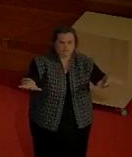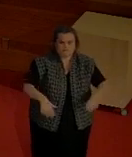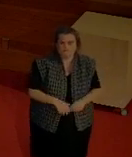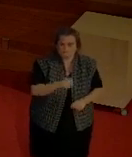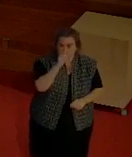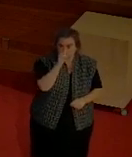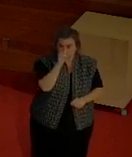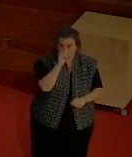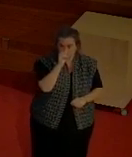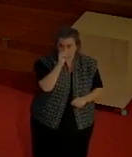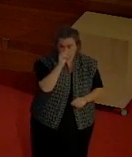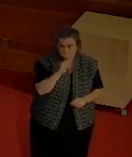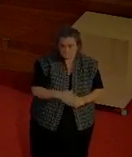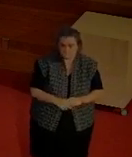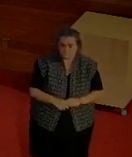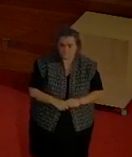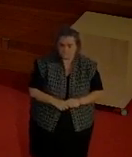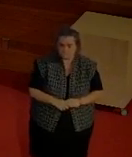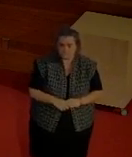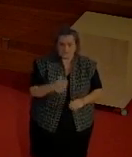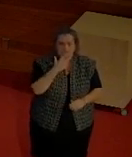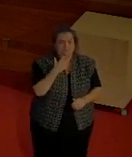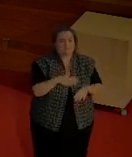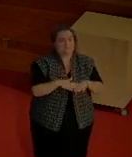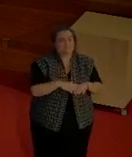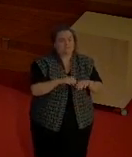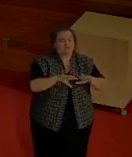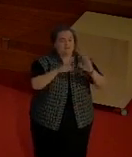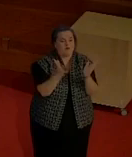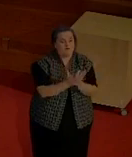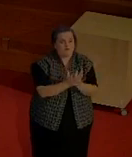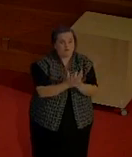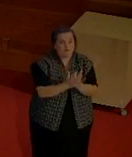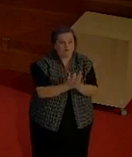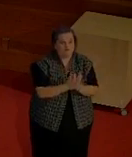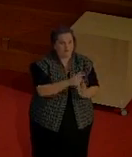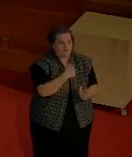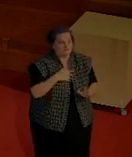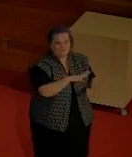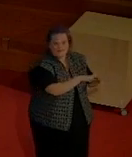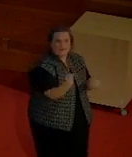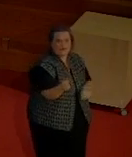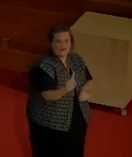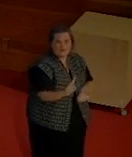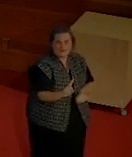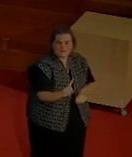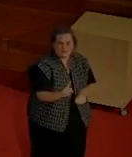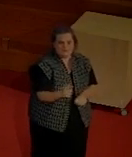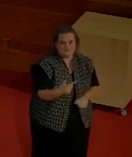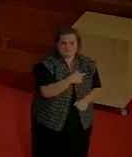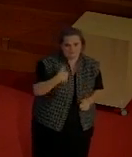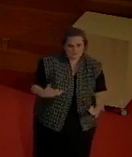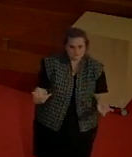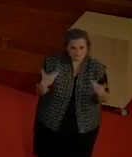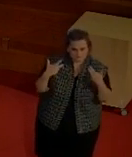m Luego si el mundo deja de comprarme lo voy a pasar muy mal porque